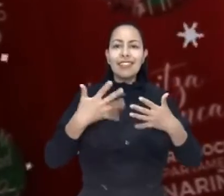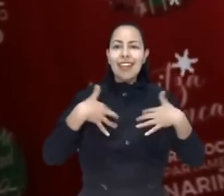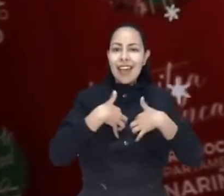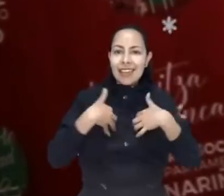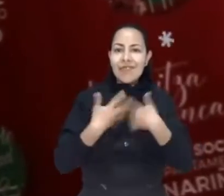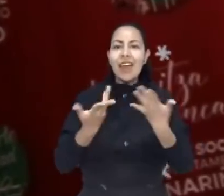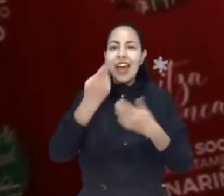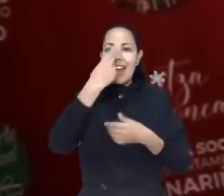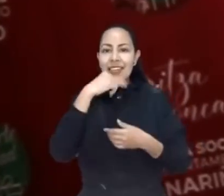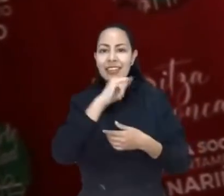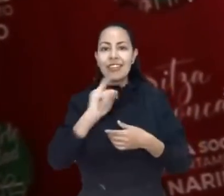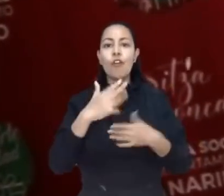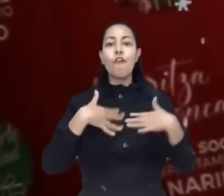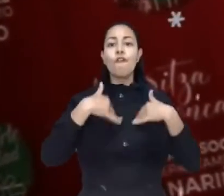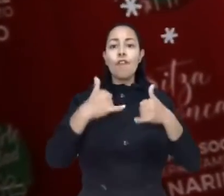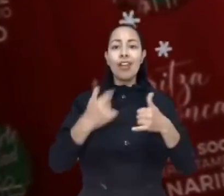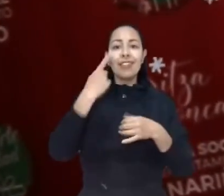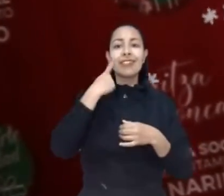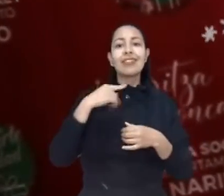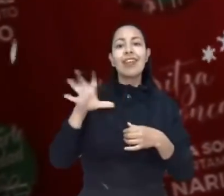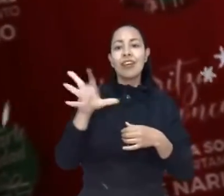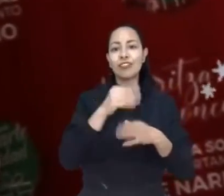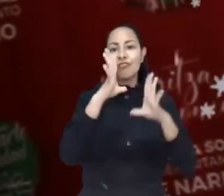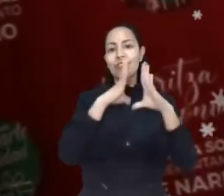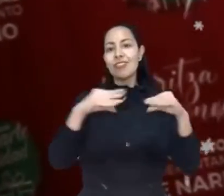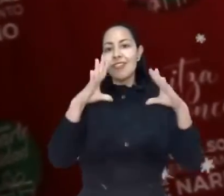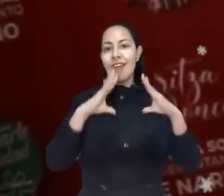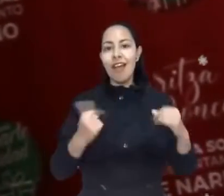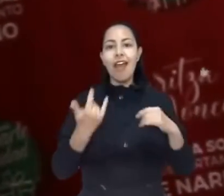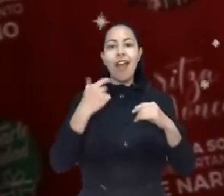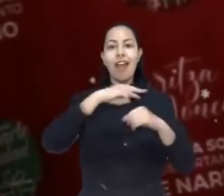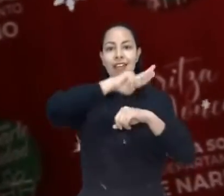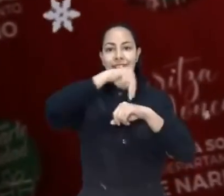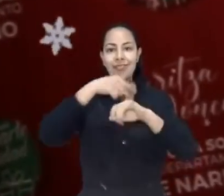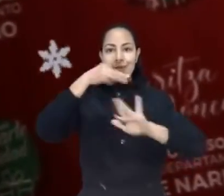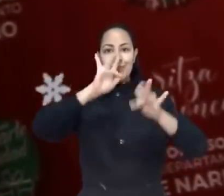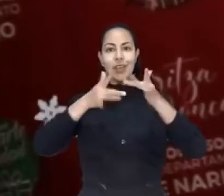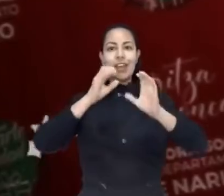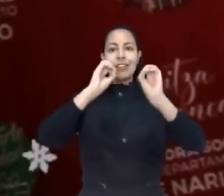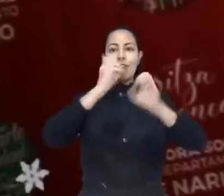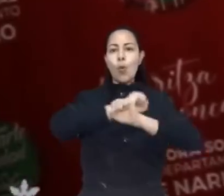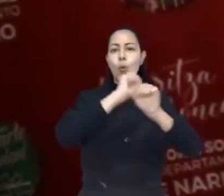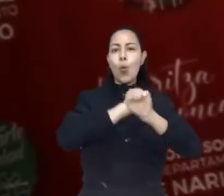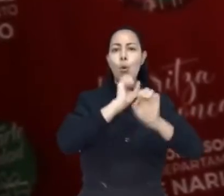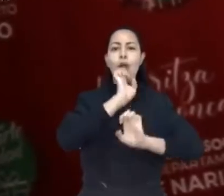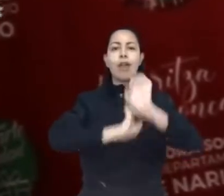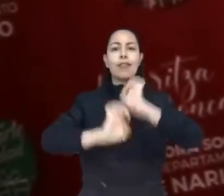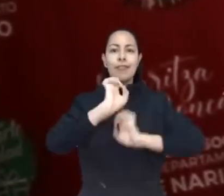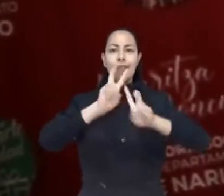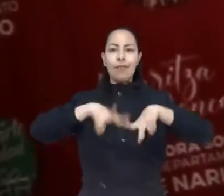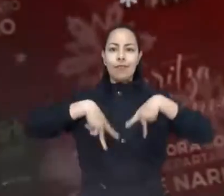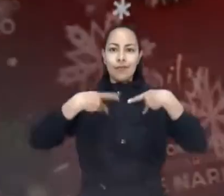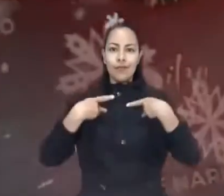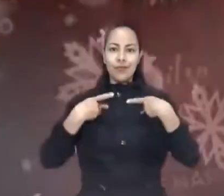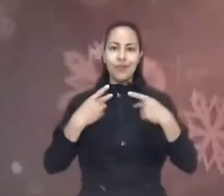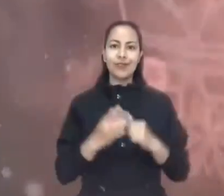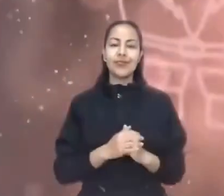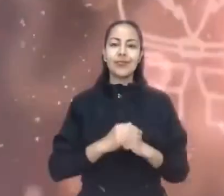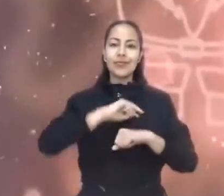con nuestras mascotas, con nuestros hijos. Un feliz día para ustedes, feliz Navidad. Nariño brilla sin pólvora, en defensa de la